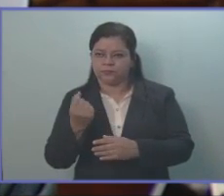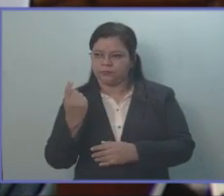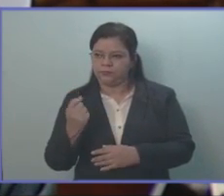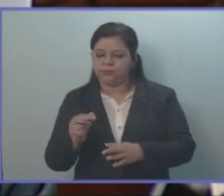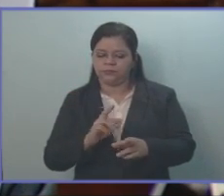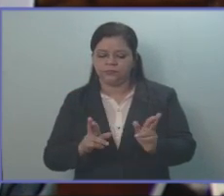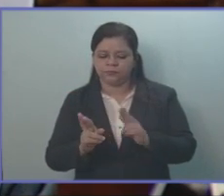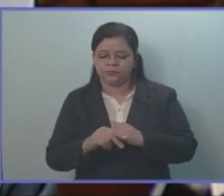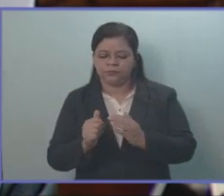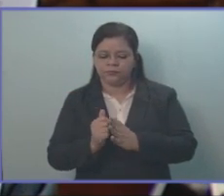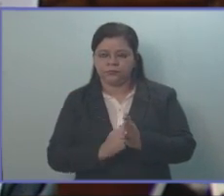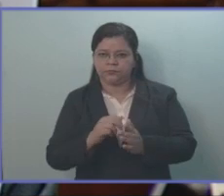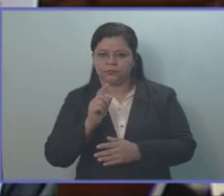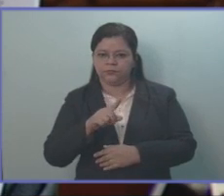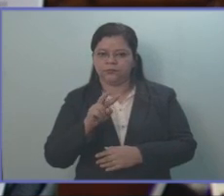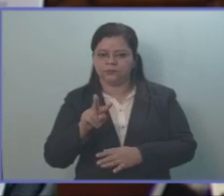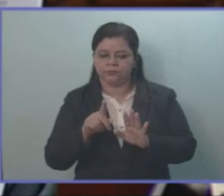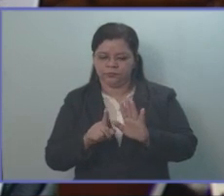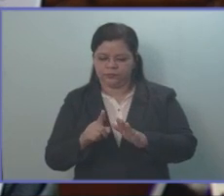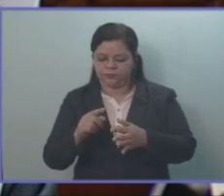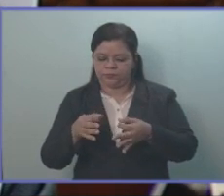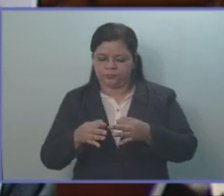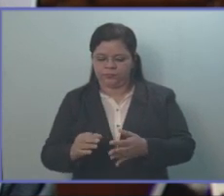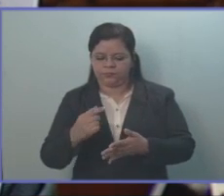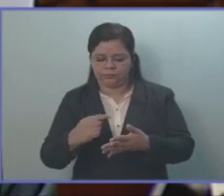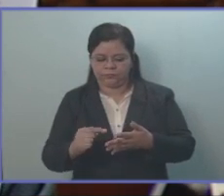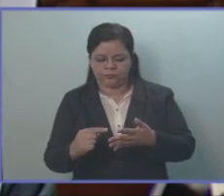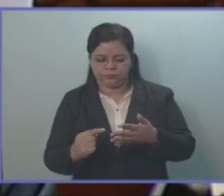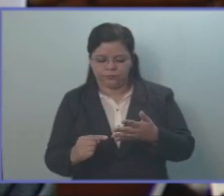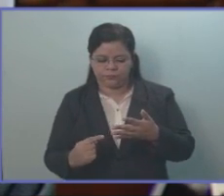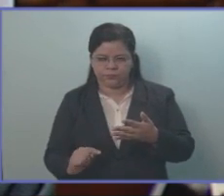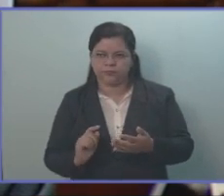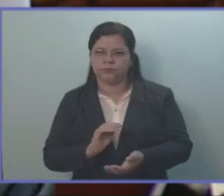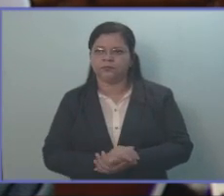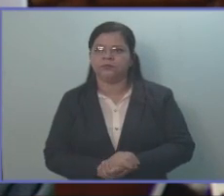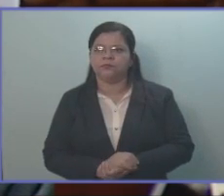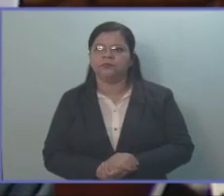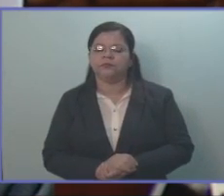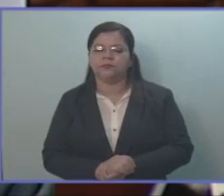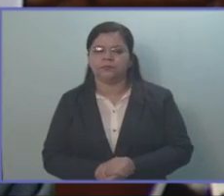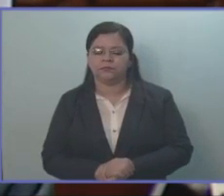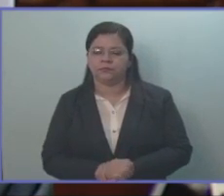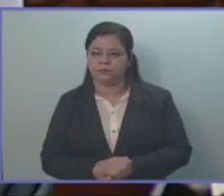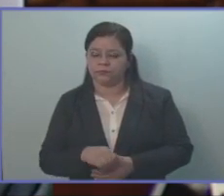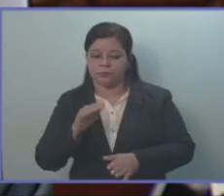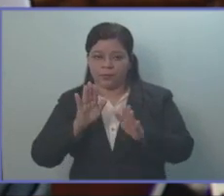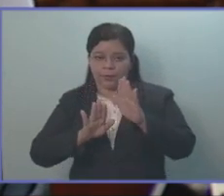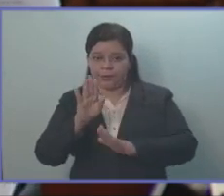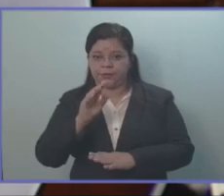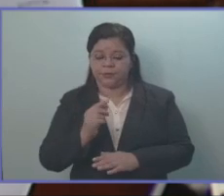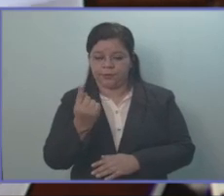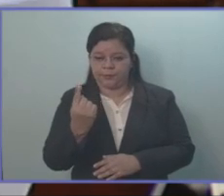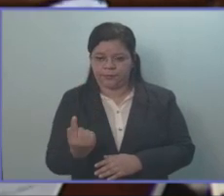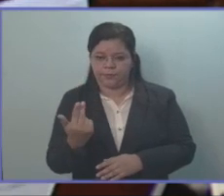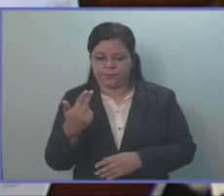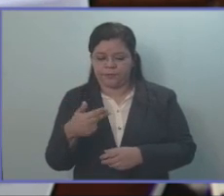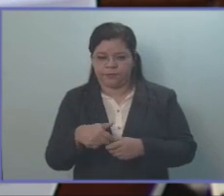el artículo 126 de la siguiente manera. Participación del